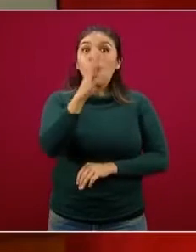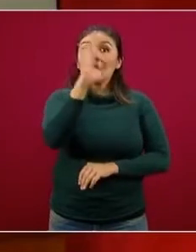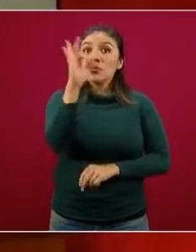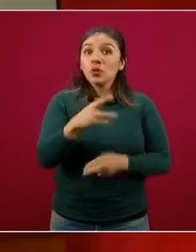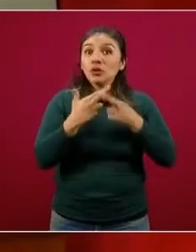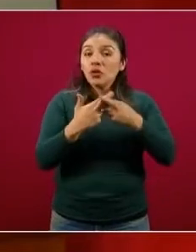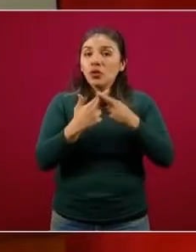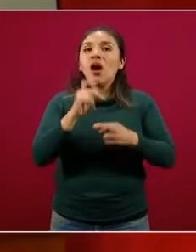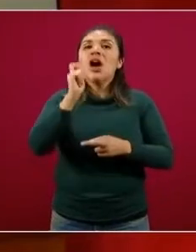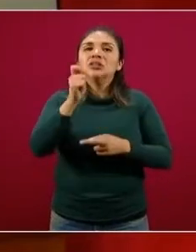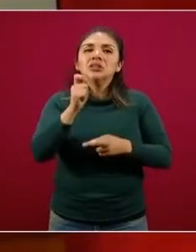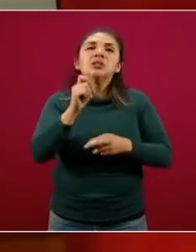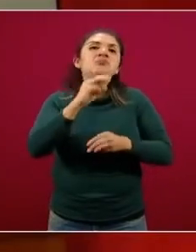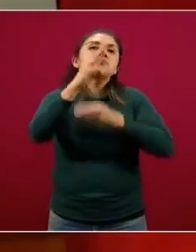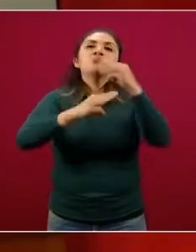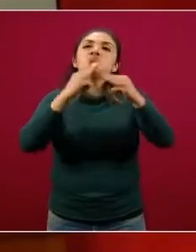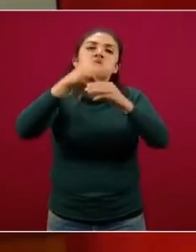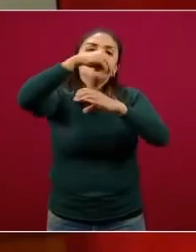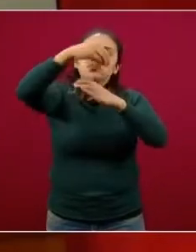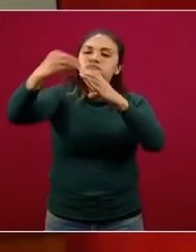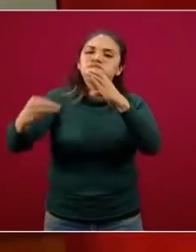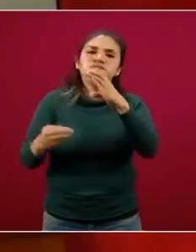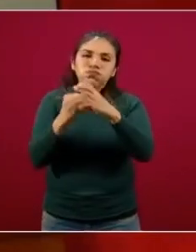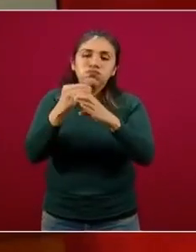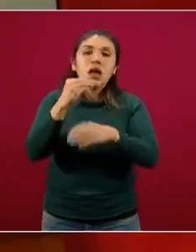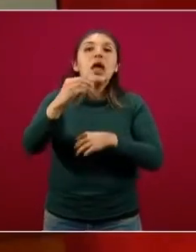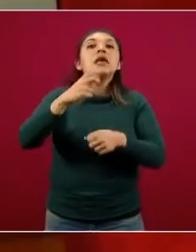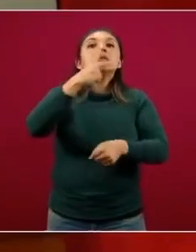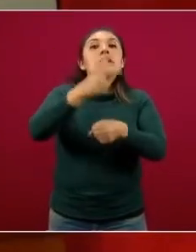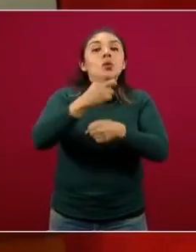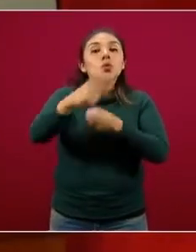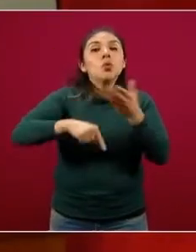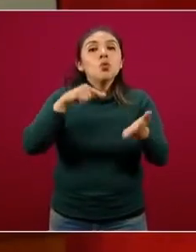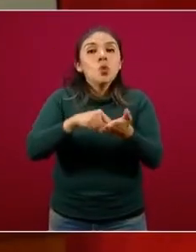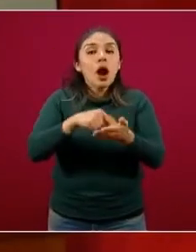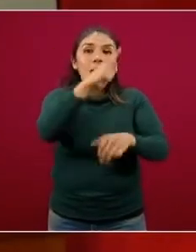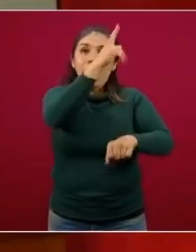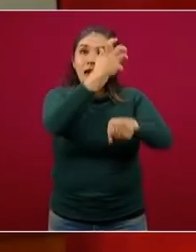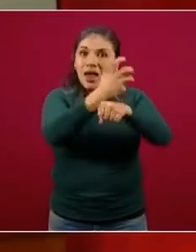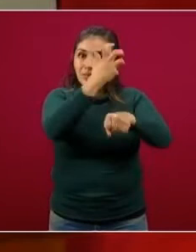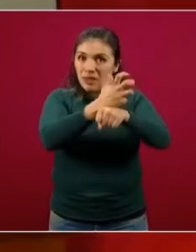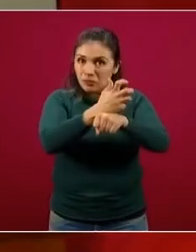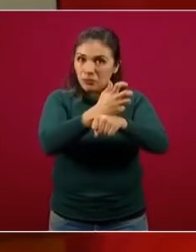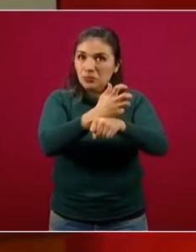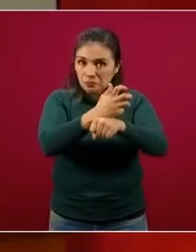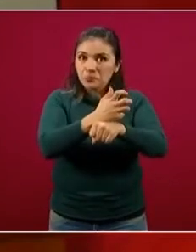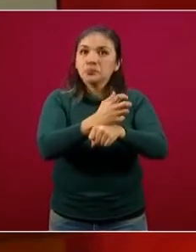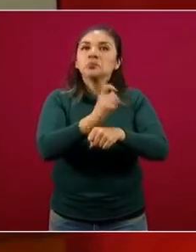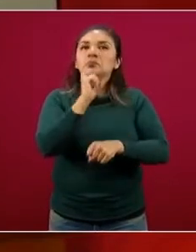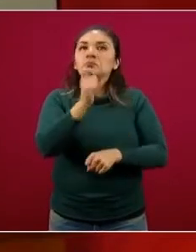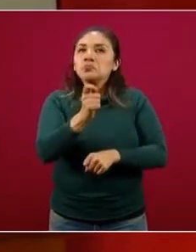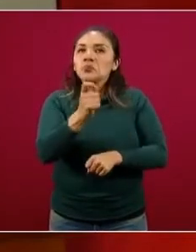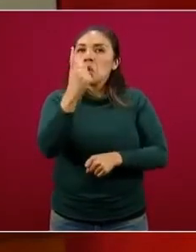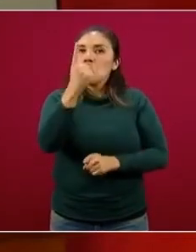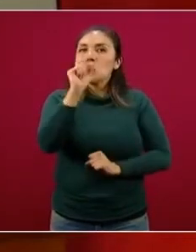4% distribuido en todo el mundo. En segundo lugar, los Estados Unidos de América, con